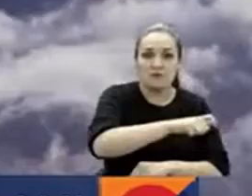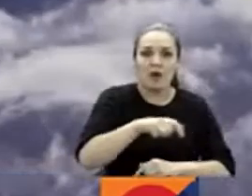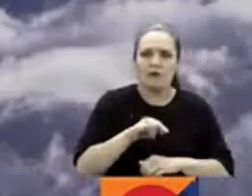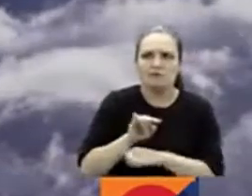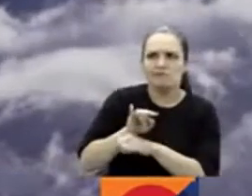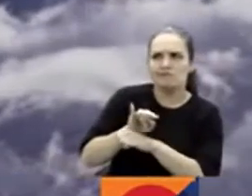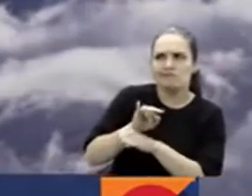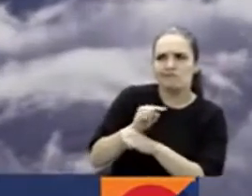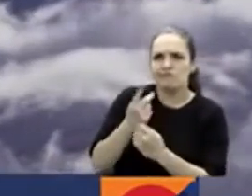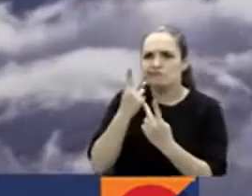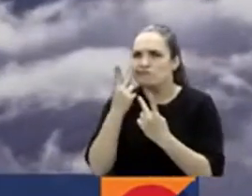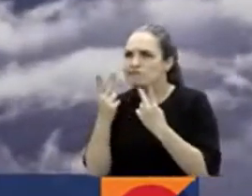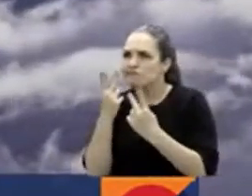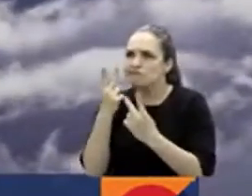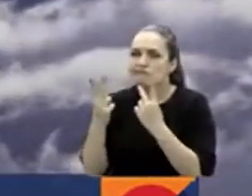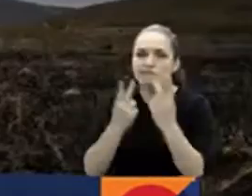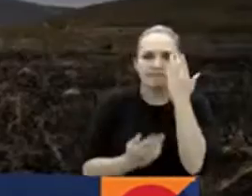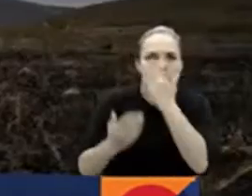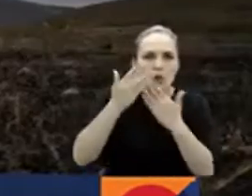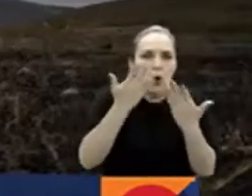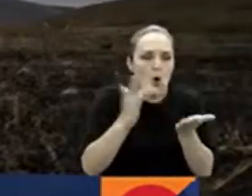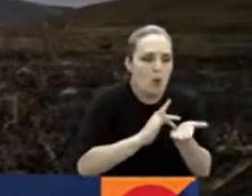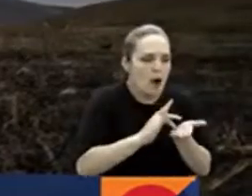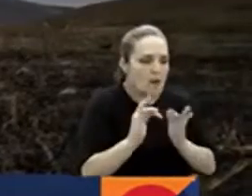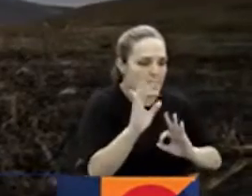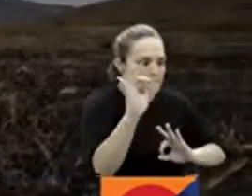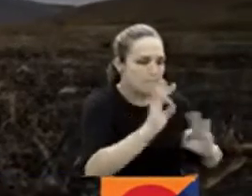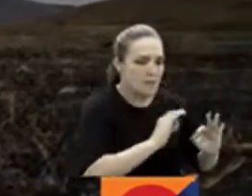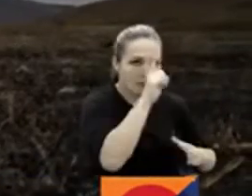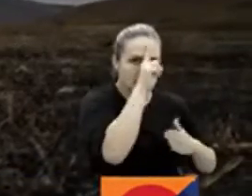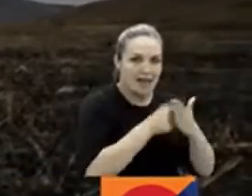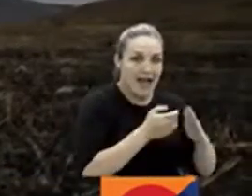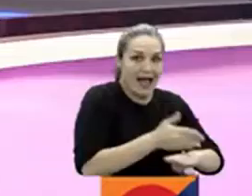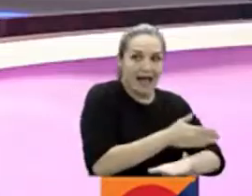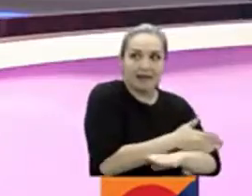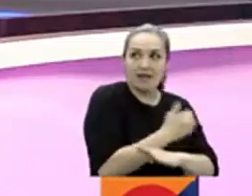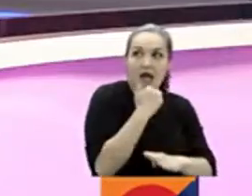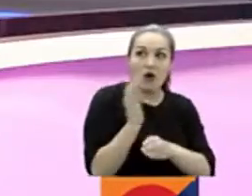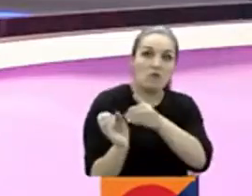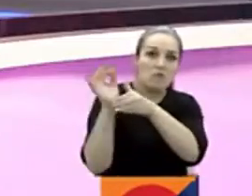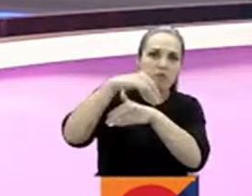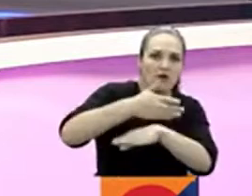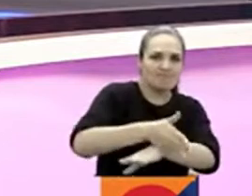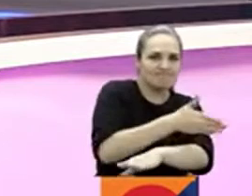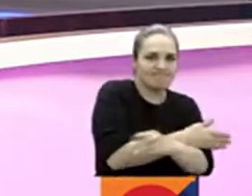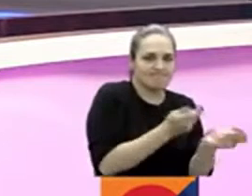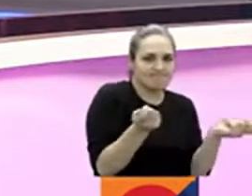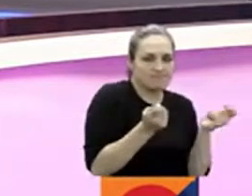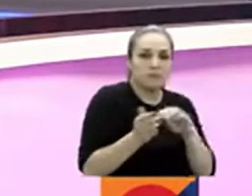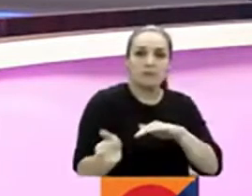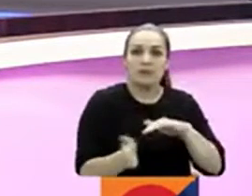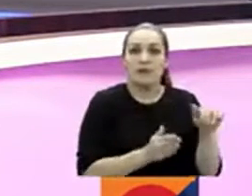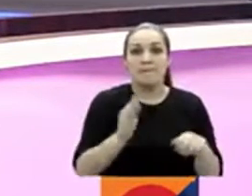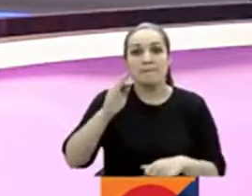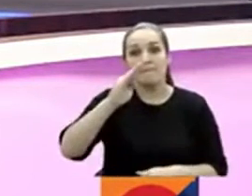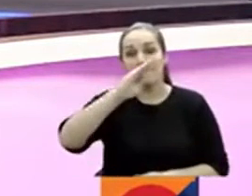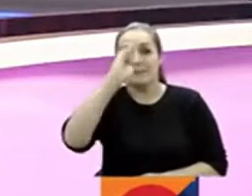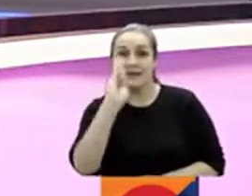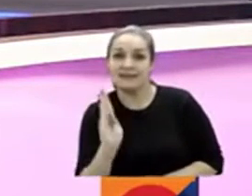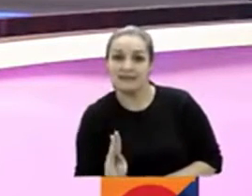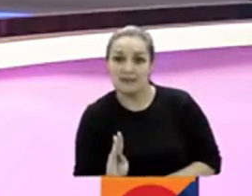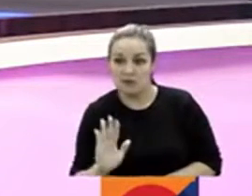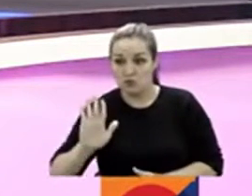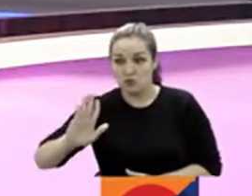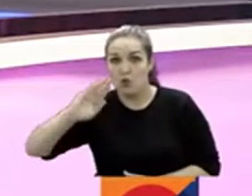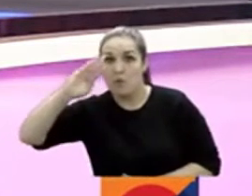el volcán mientras estudia un protocolo de emergencia ante una eventual erupción. Y en Brasil, la Policía Federal detuvo al